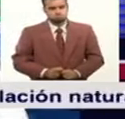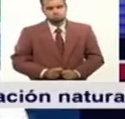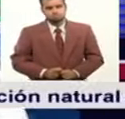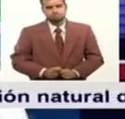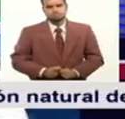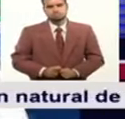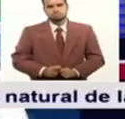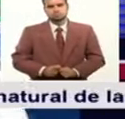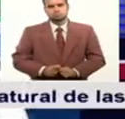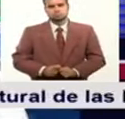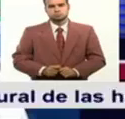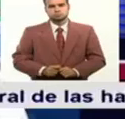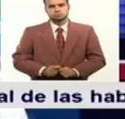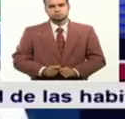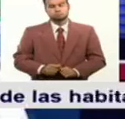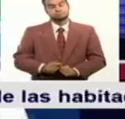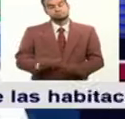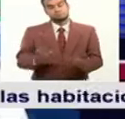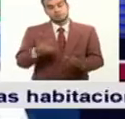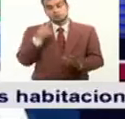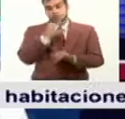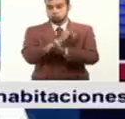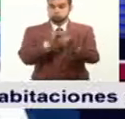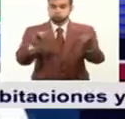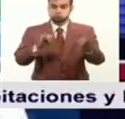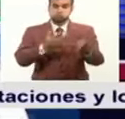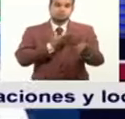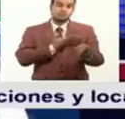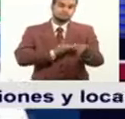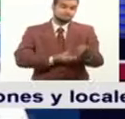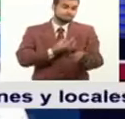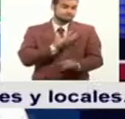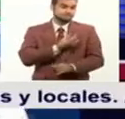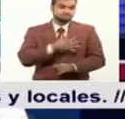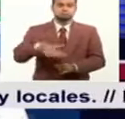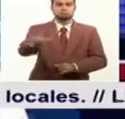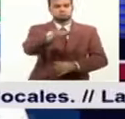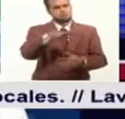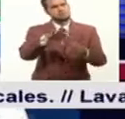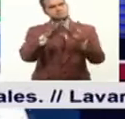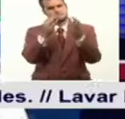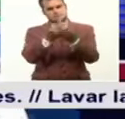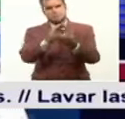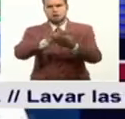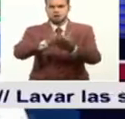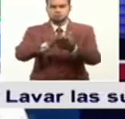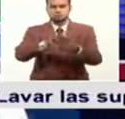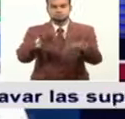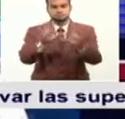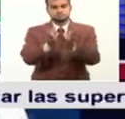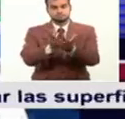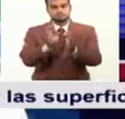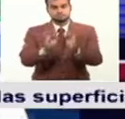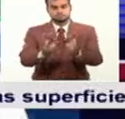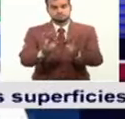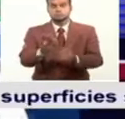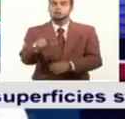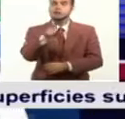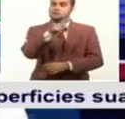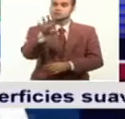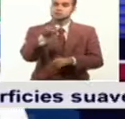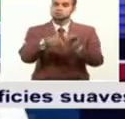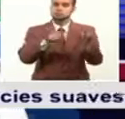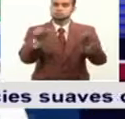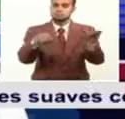informamos, lamentamos, damos las condolencias a la familia, a las amistades de